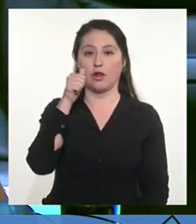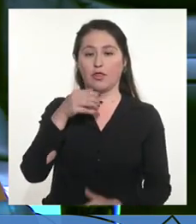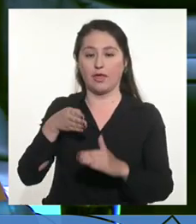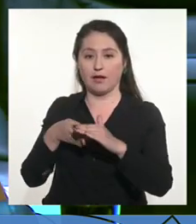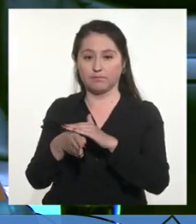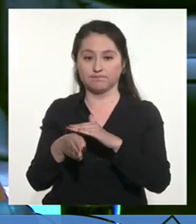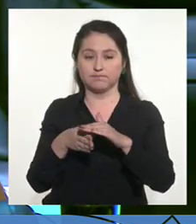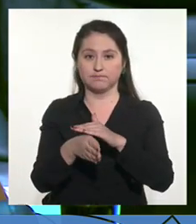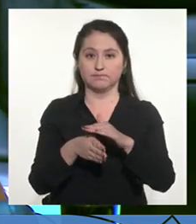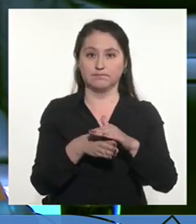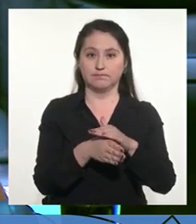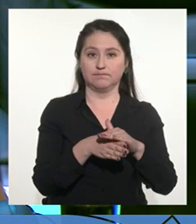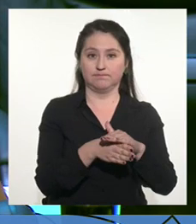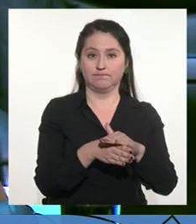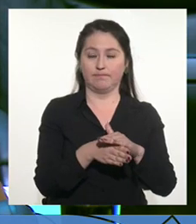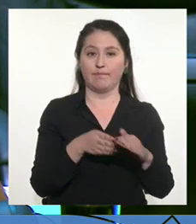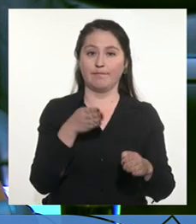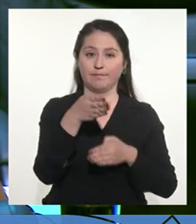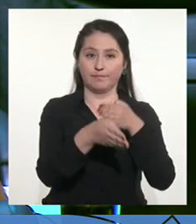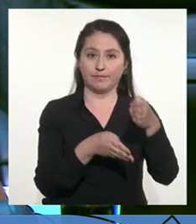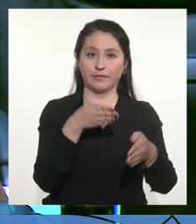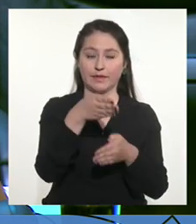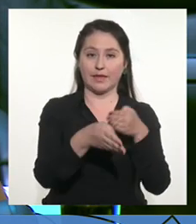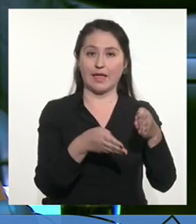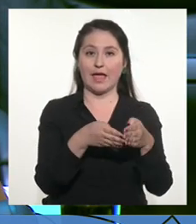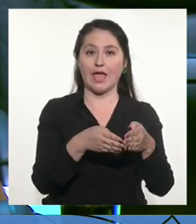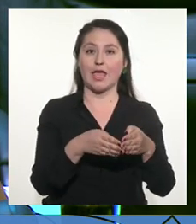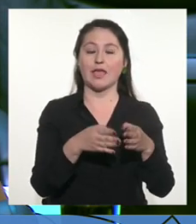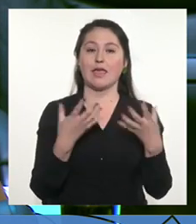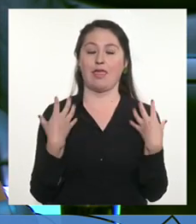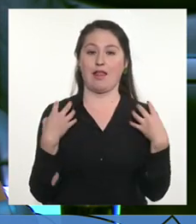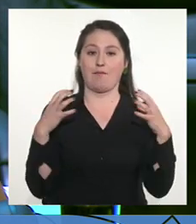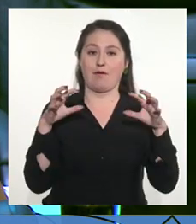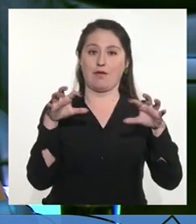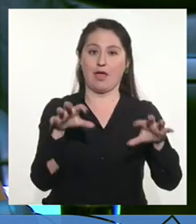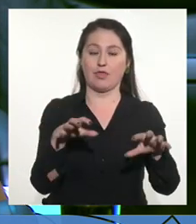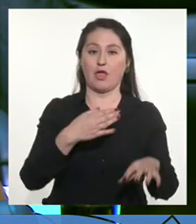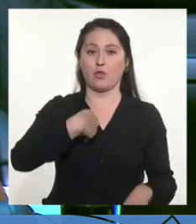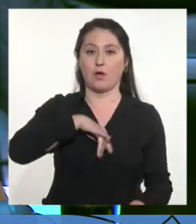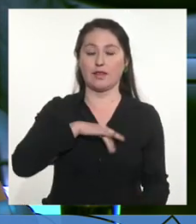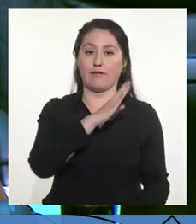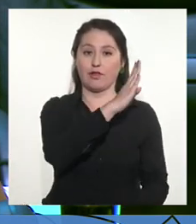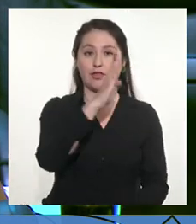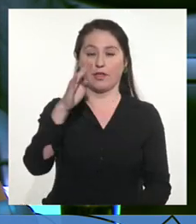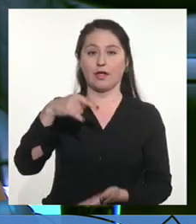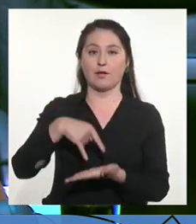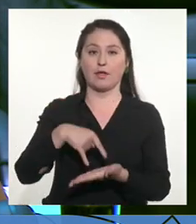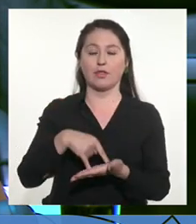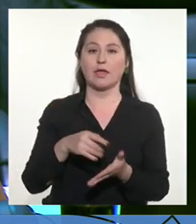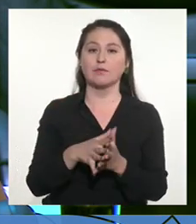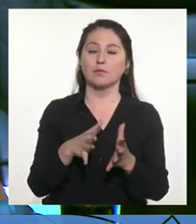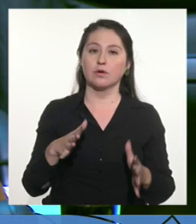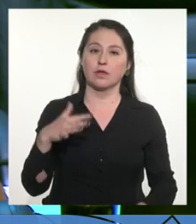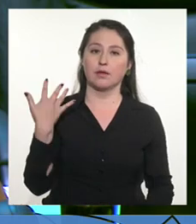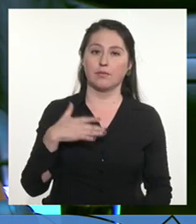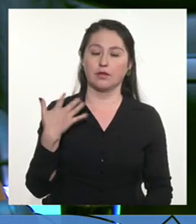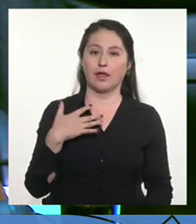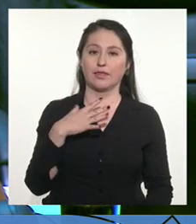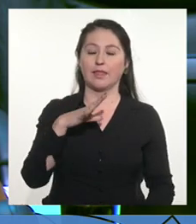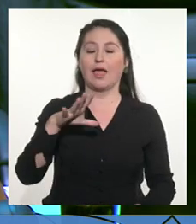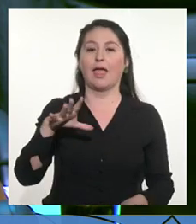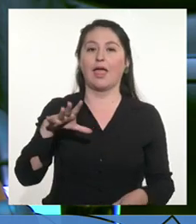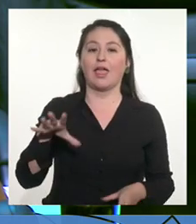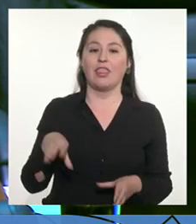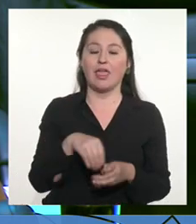el potencial en la biblioteca de nuestro congreso obviamente que merece una de las principales importancia dentro de lo que